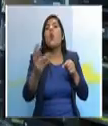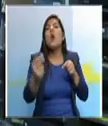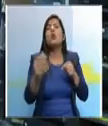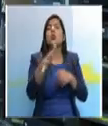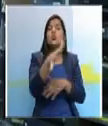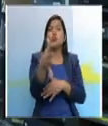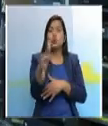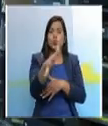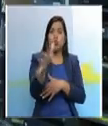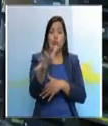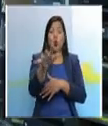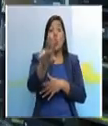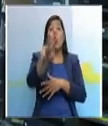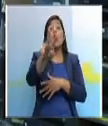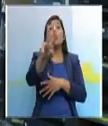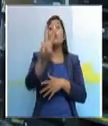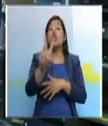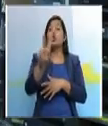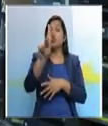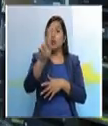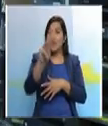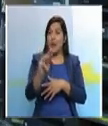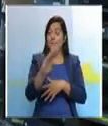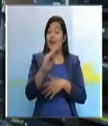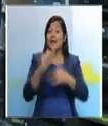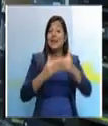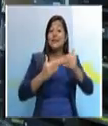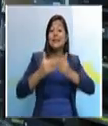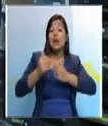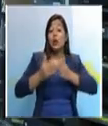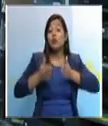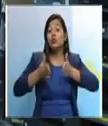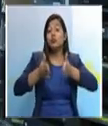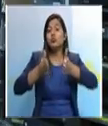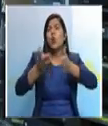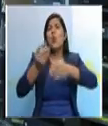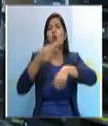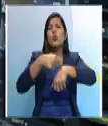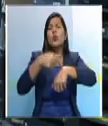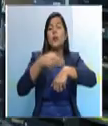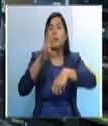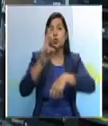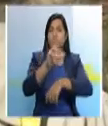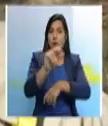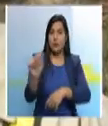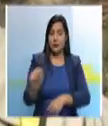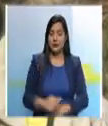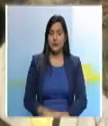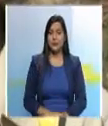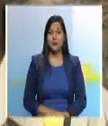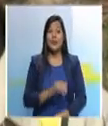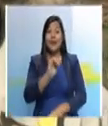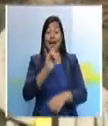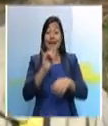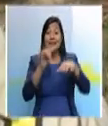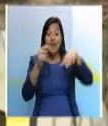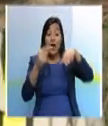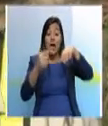de aproximadamente unos 2 kilómetros y se construyó durante 7 meses. Esta